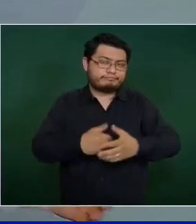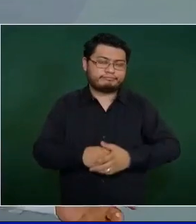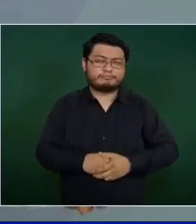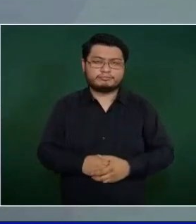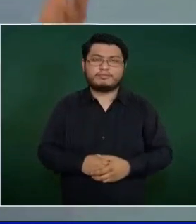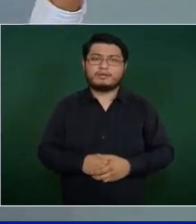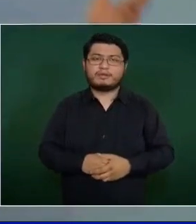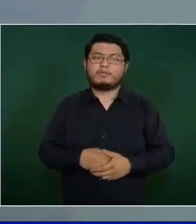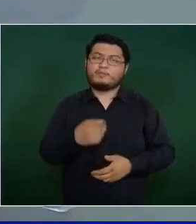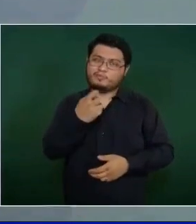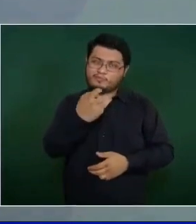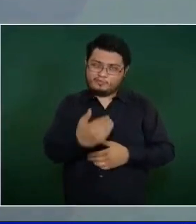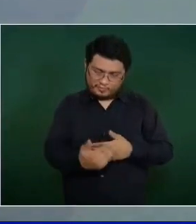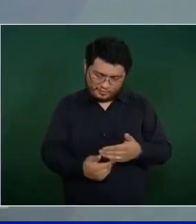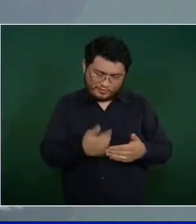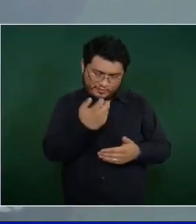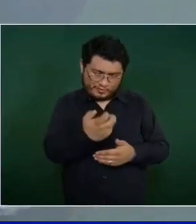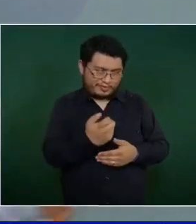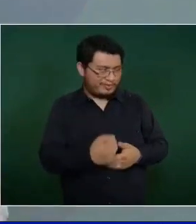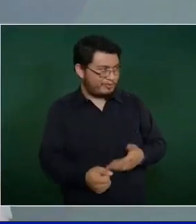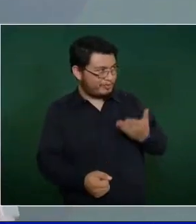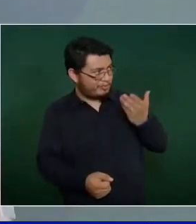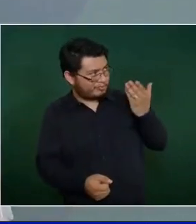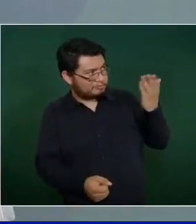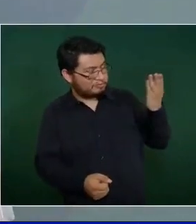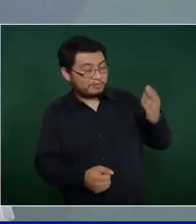Por eso el Paseo Montejo.